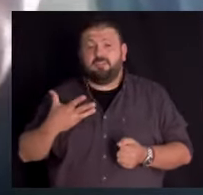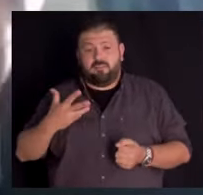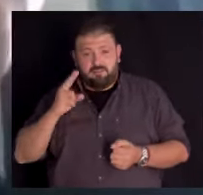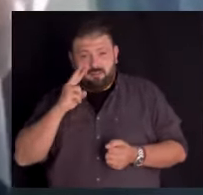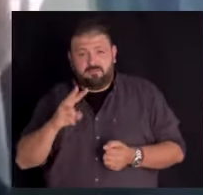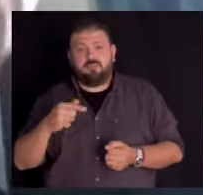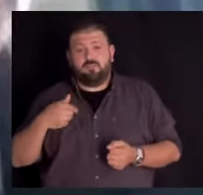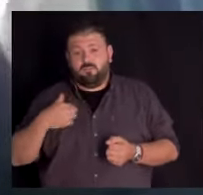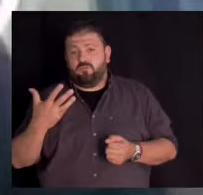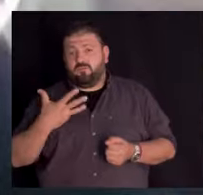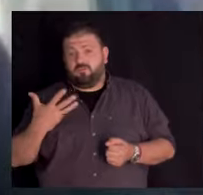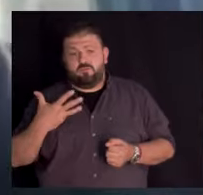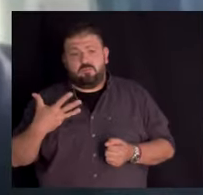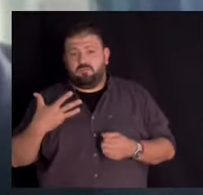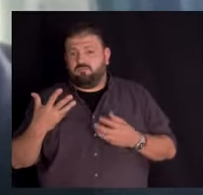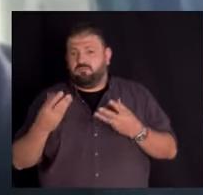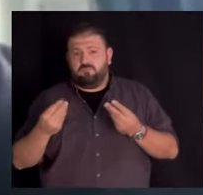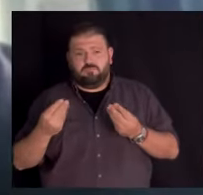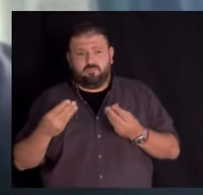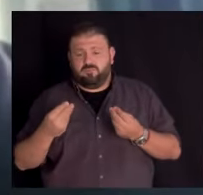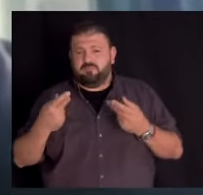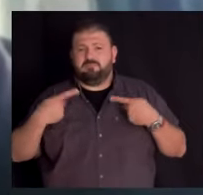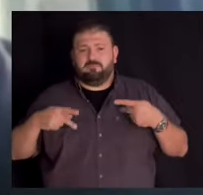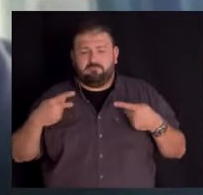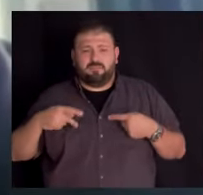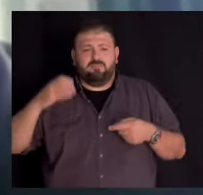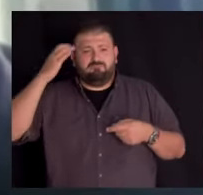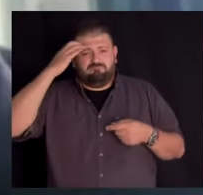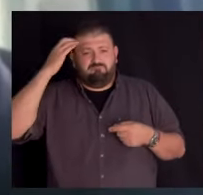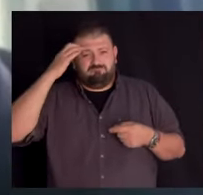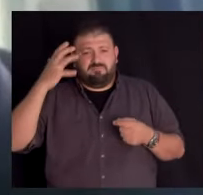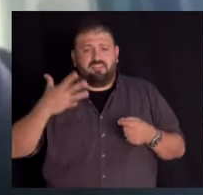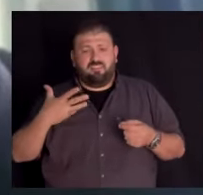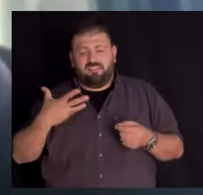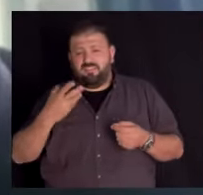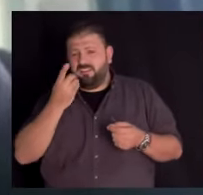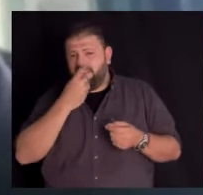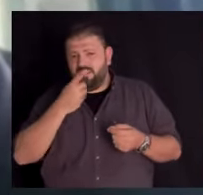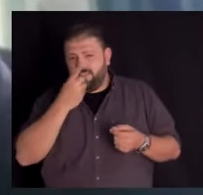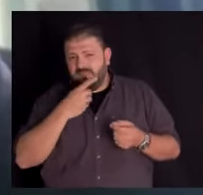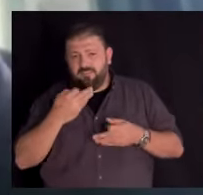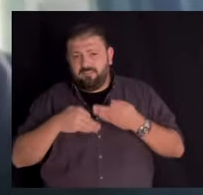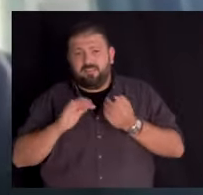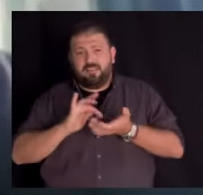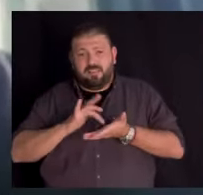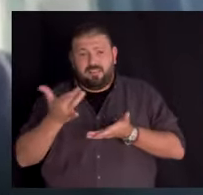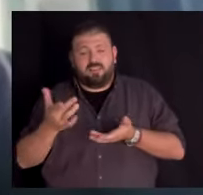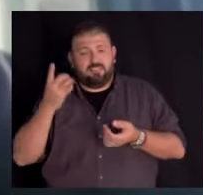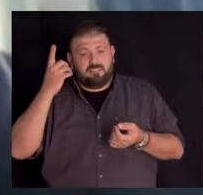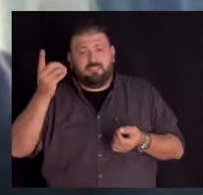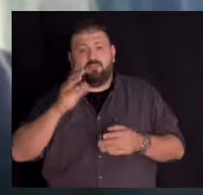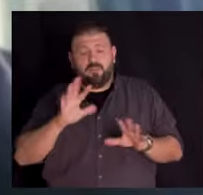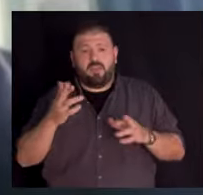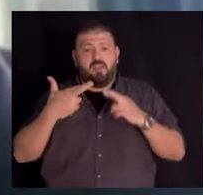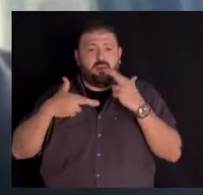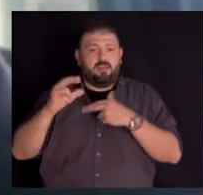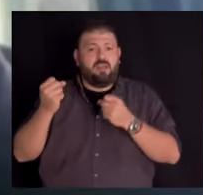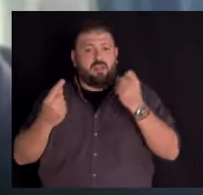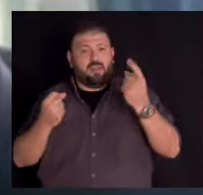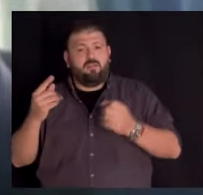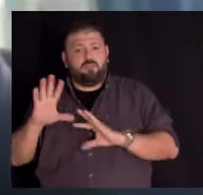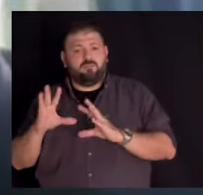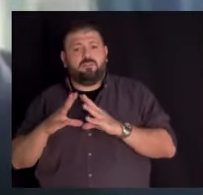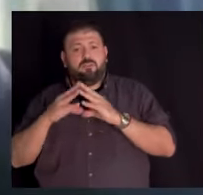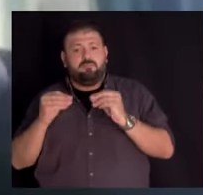tengo muchísimos pacientes y clientes con diabetes, gracias a Dios muchos de ellos ya se han recuperado, ¿sí?